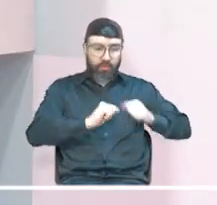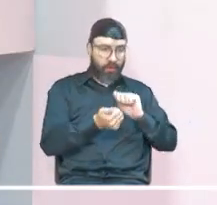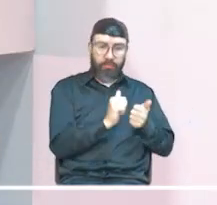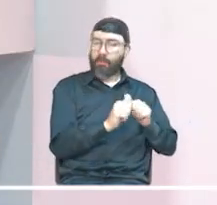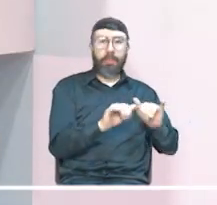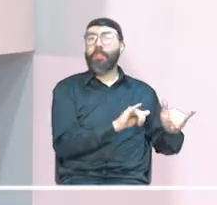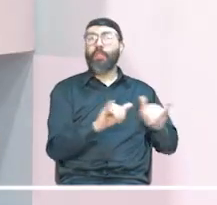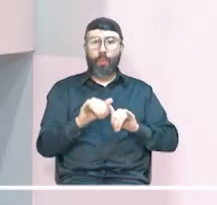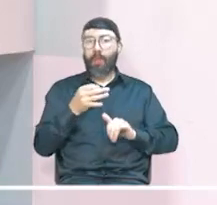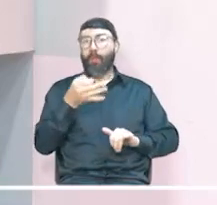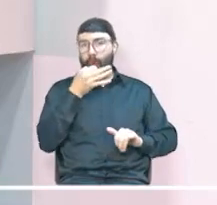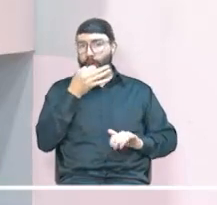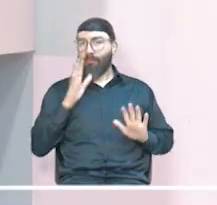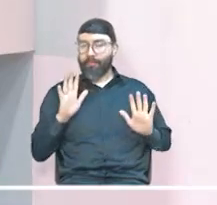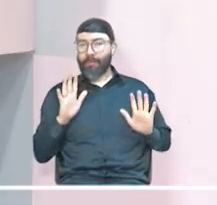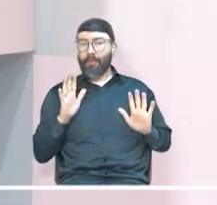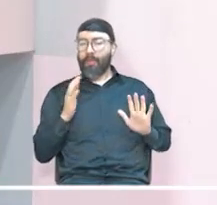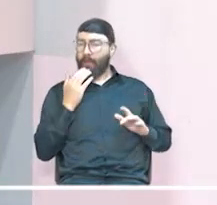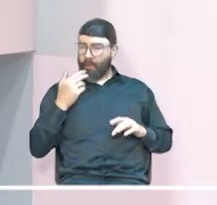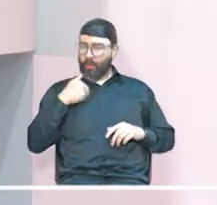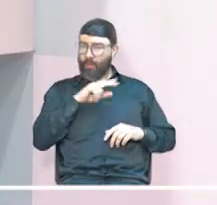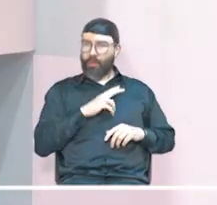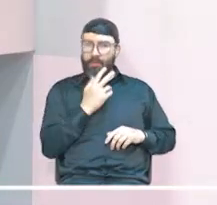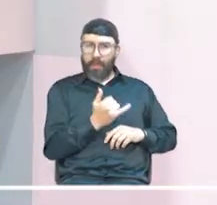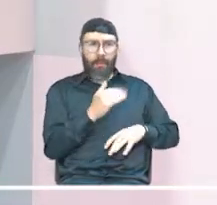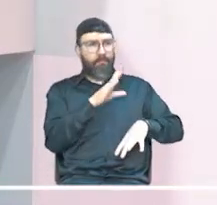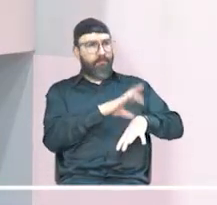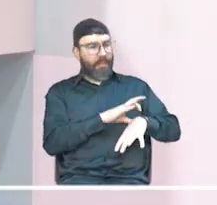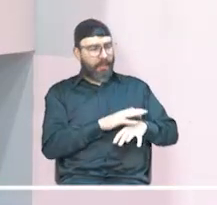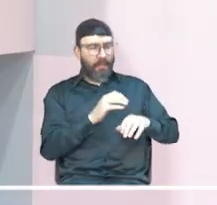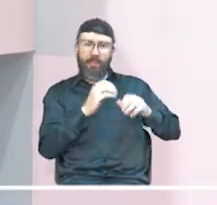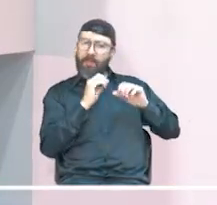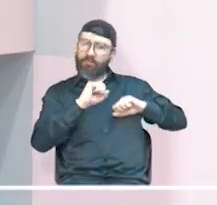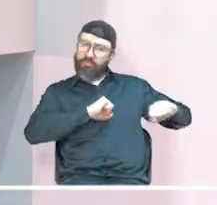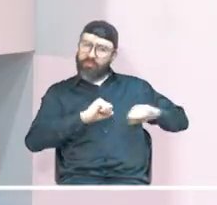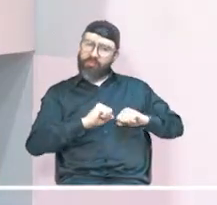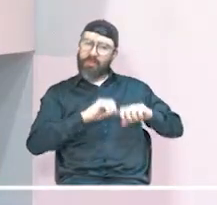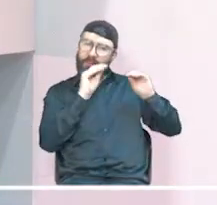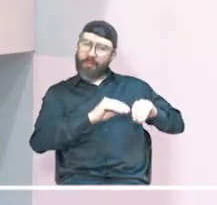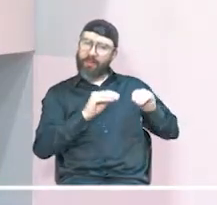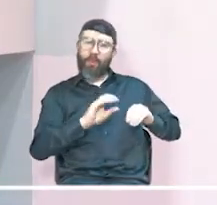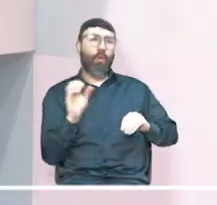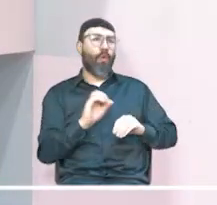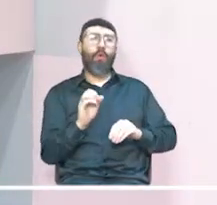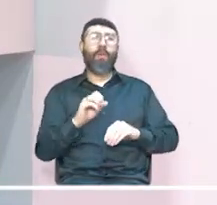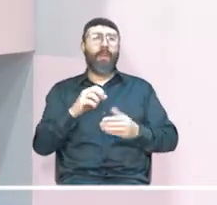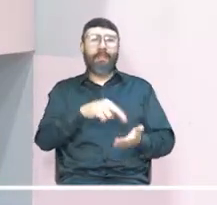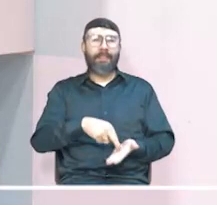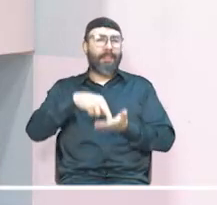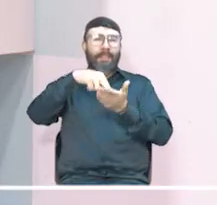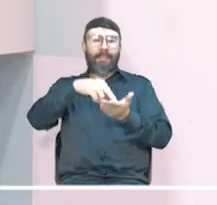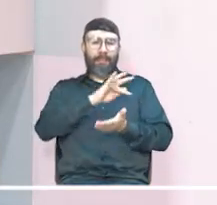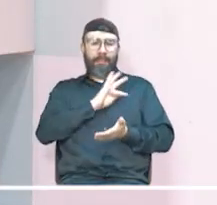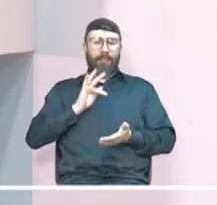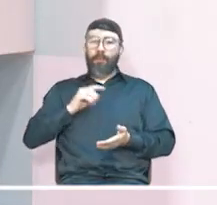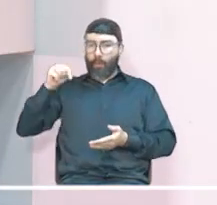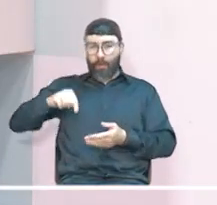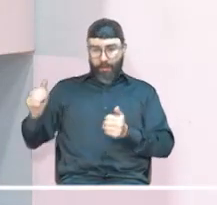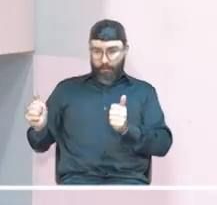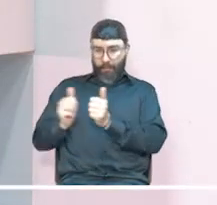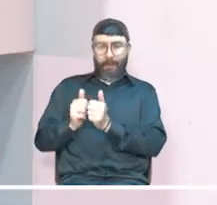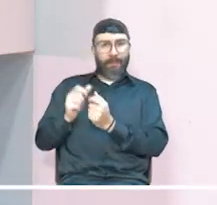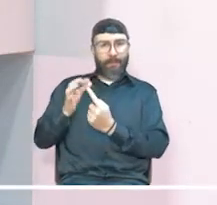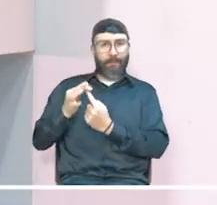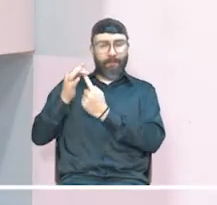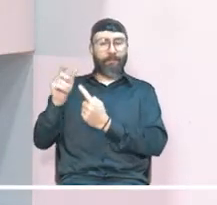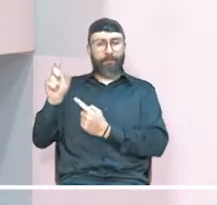cuando nosotros nos formamos en medicina física y rehabilitación, que es mi especialidad o fisiatría, ahorita que vamos a tener un acompañante muy especial, que es